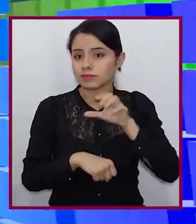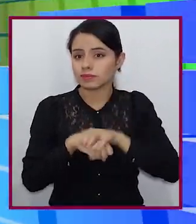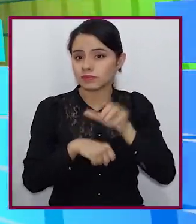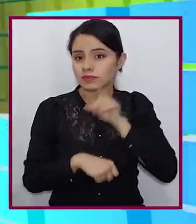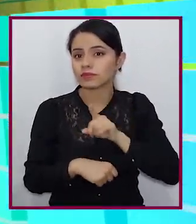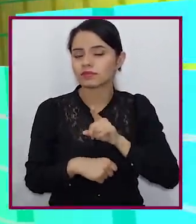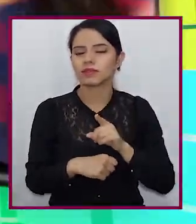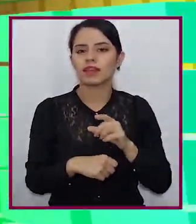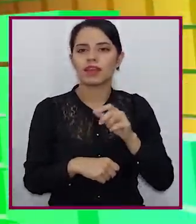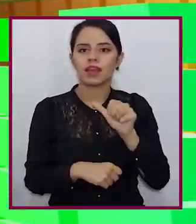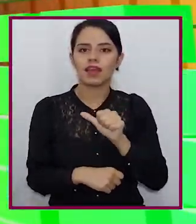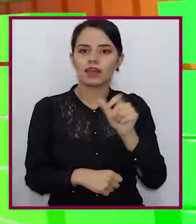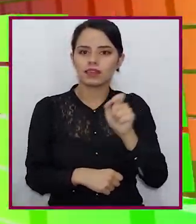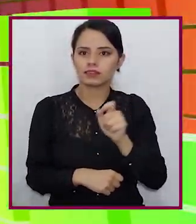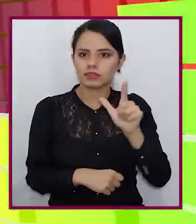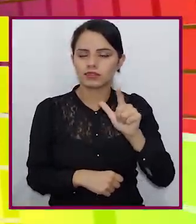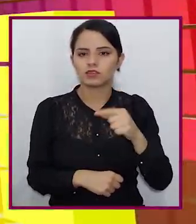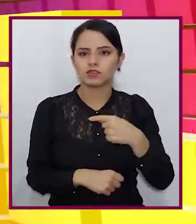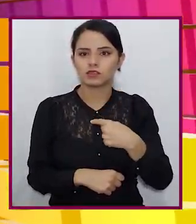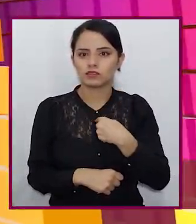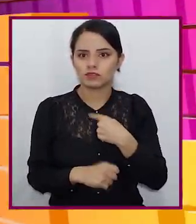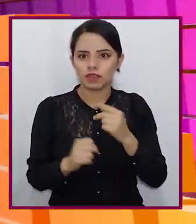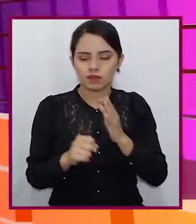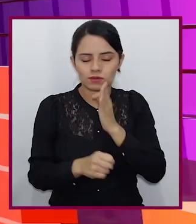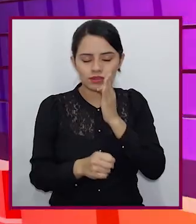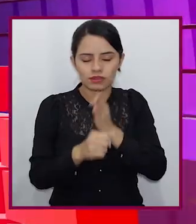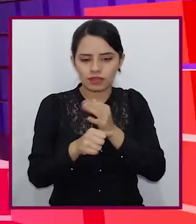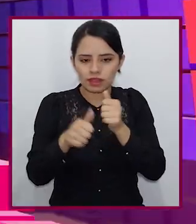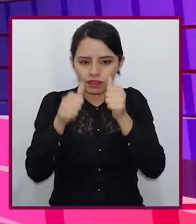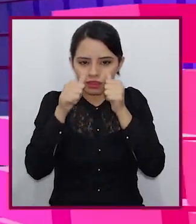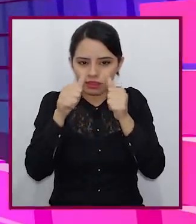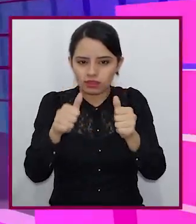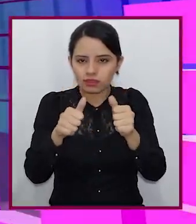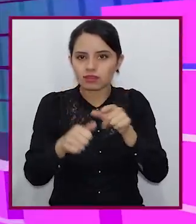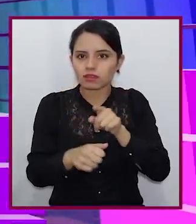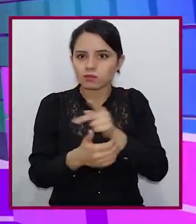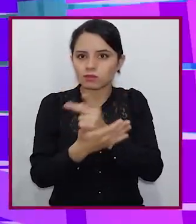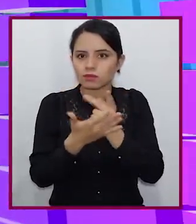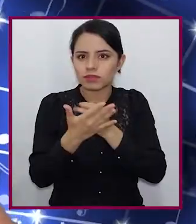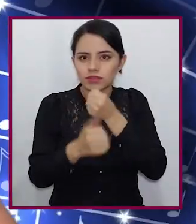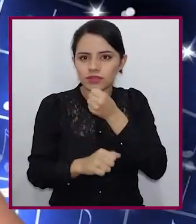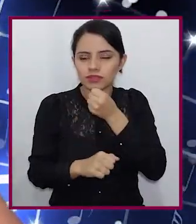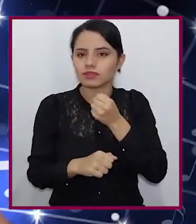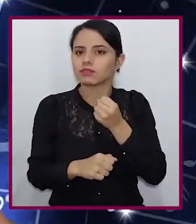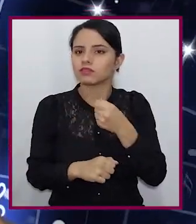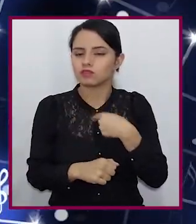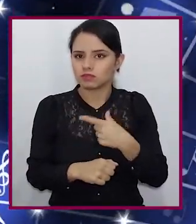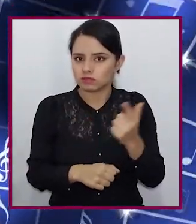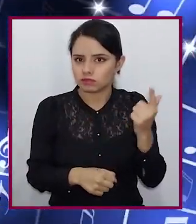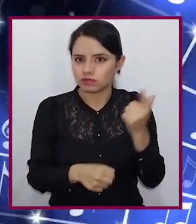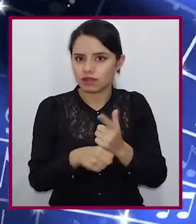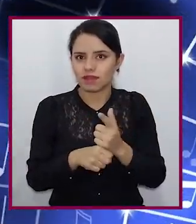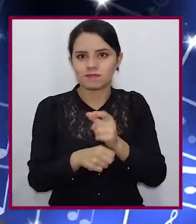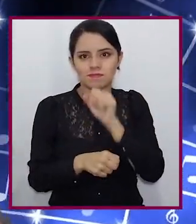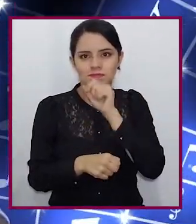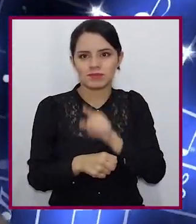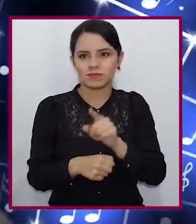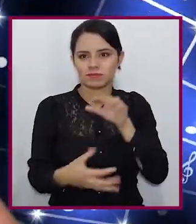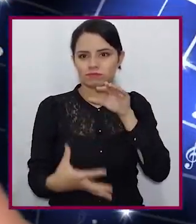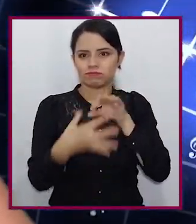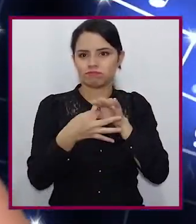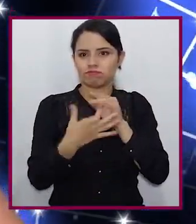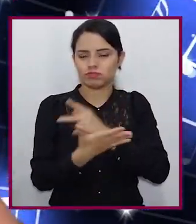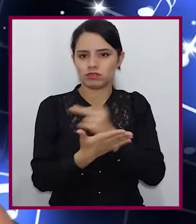Amiga. Axel, oye, he andado bien clavada con unos podcasts buenísimos que me encontré. Muy a tono con nuestro programa que ya